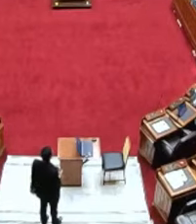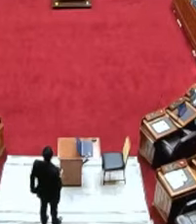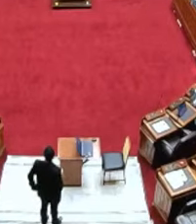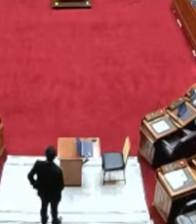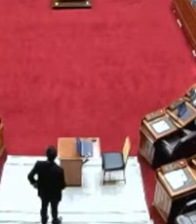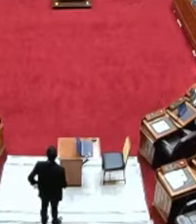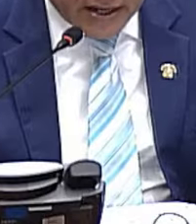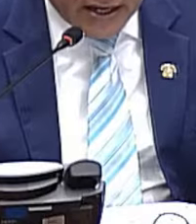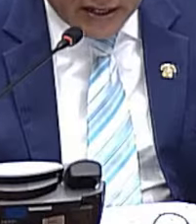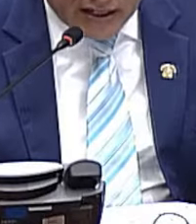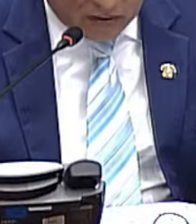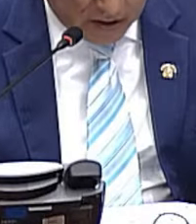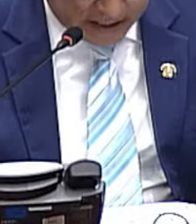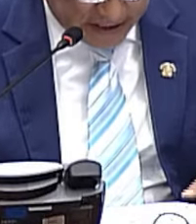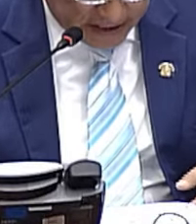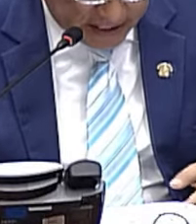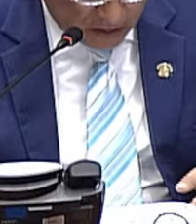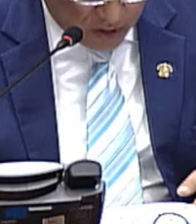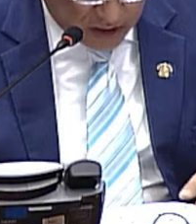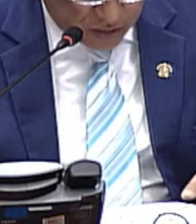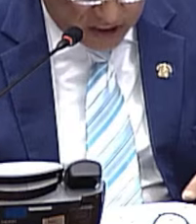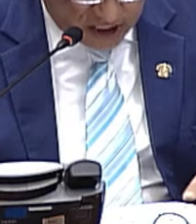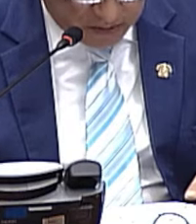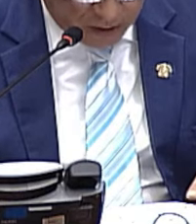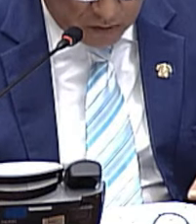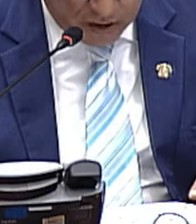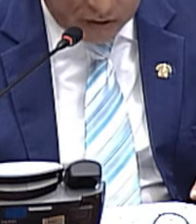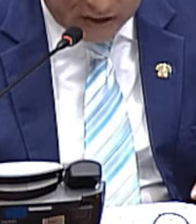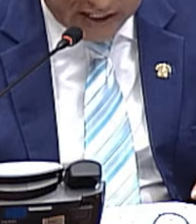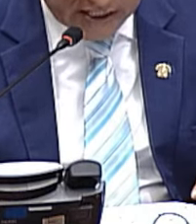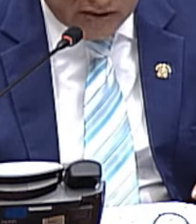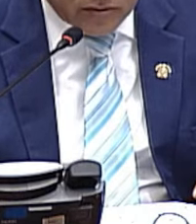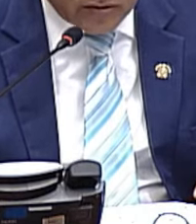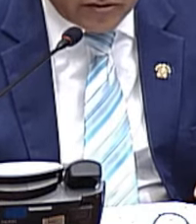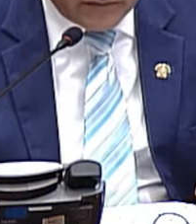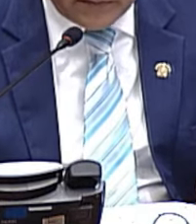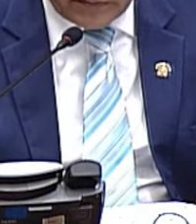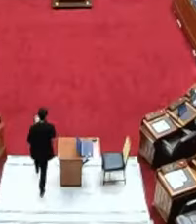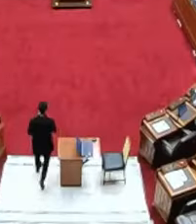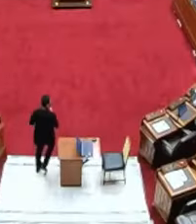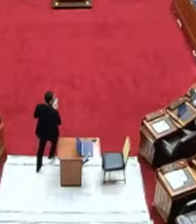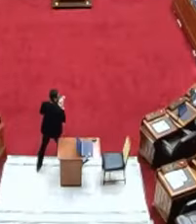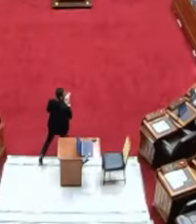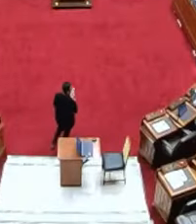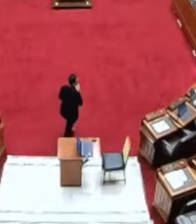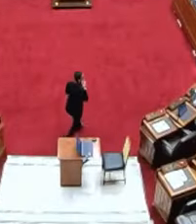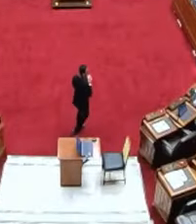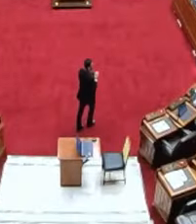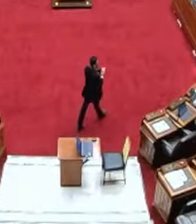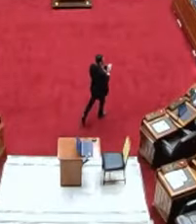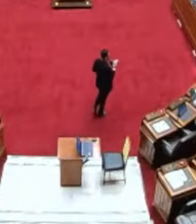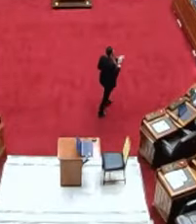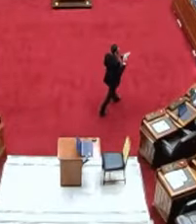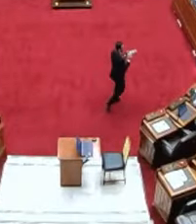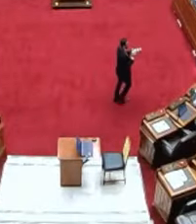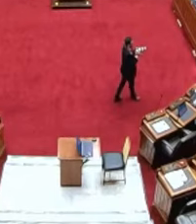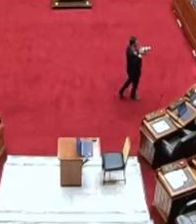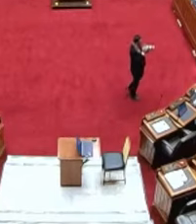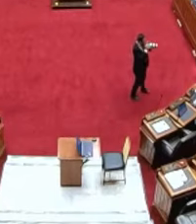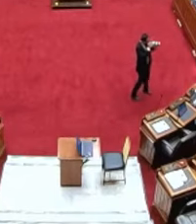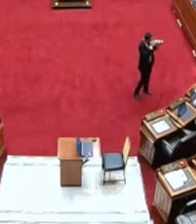Tiene el uso de la palabra el congresista Wilson Quispe, 1 minuto 30 segundos. Muy amable, señor